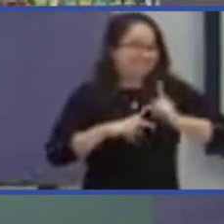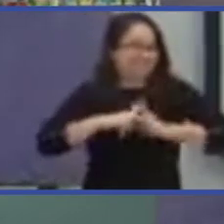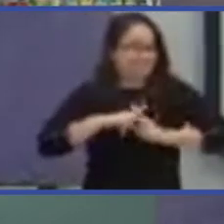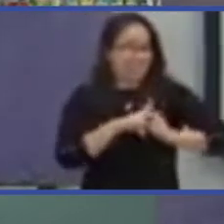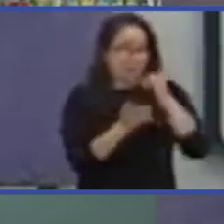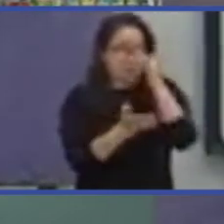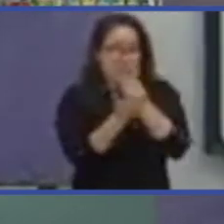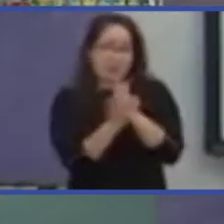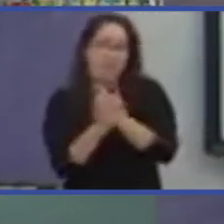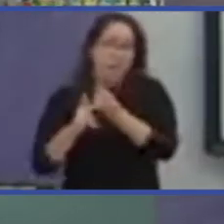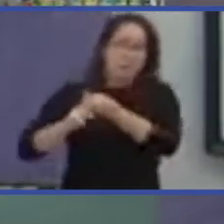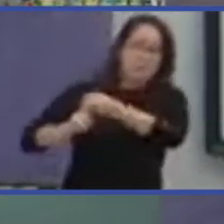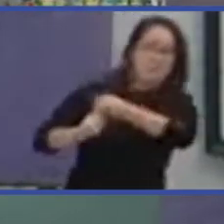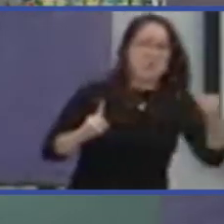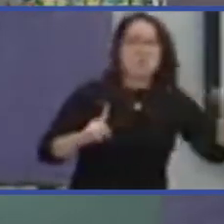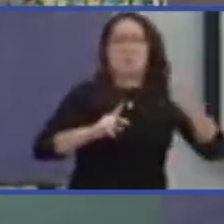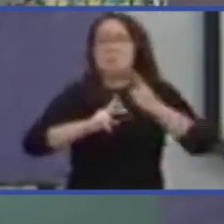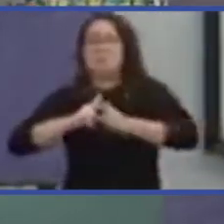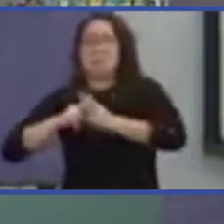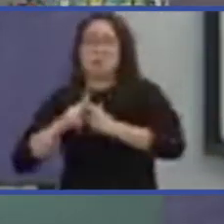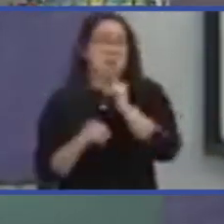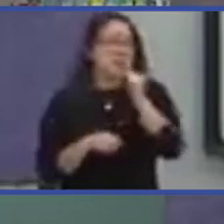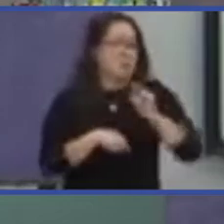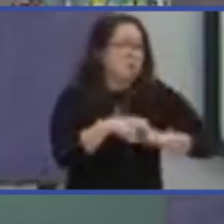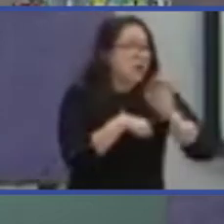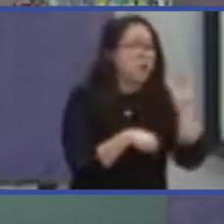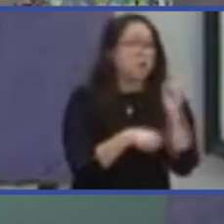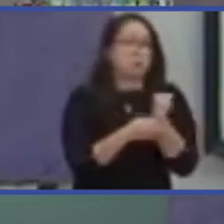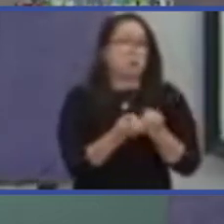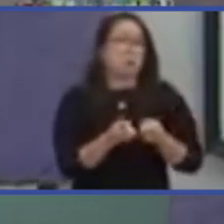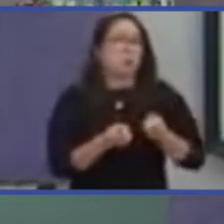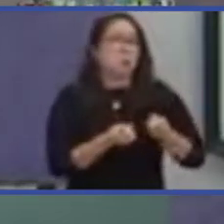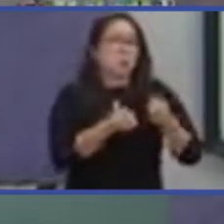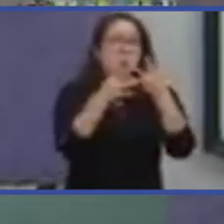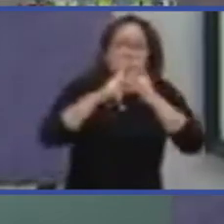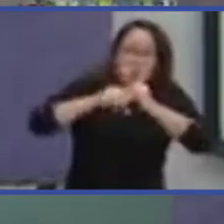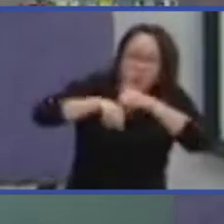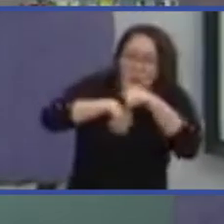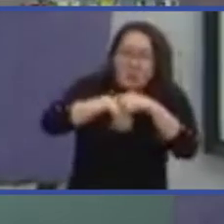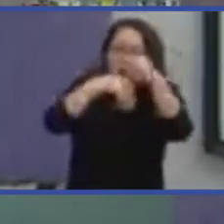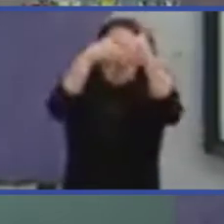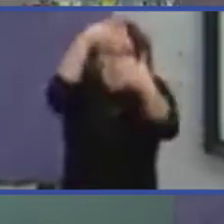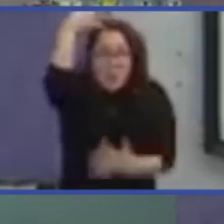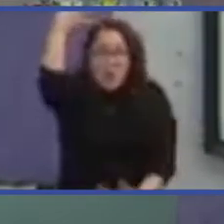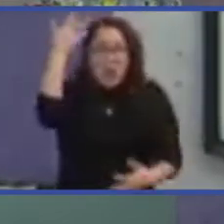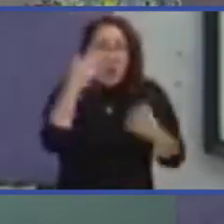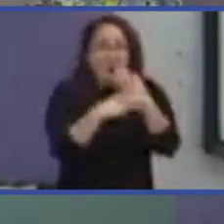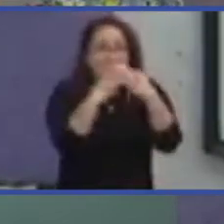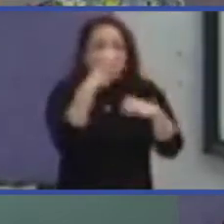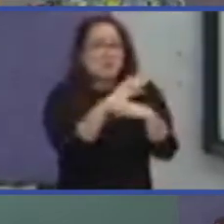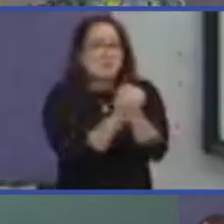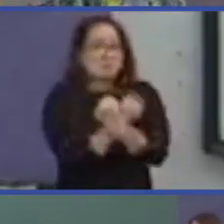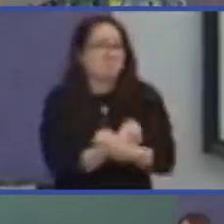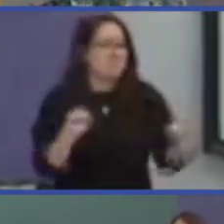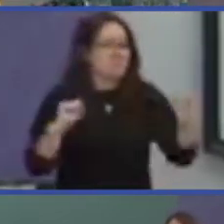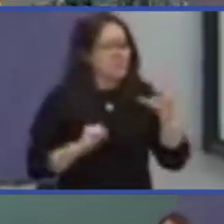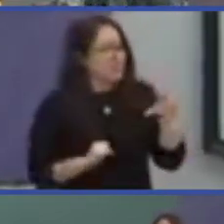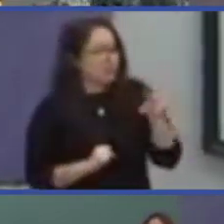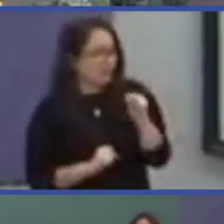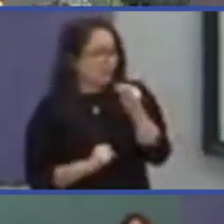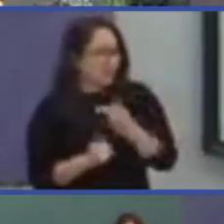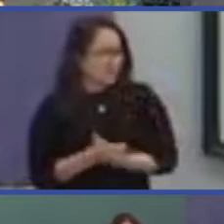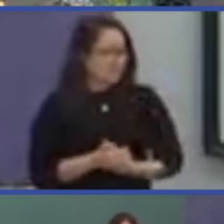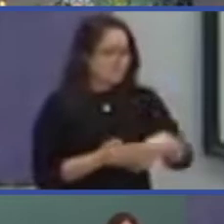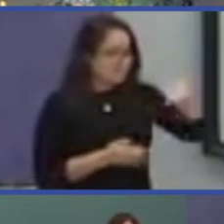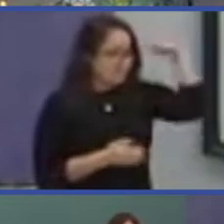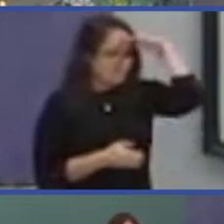gigantescas no son nada más cuentas enormes no son cosas aburridas se imaginan igual que los escritores otros